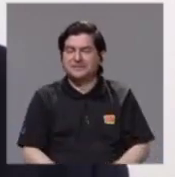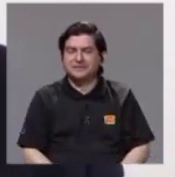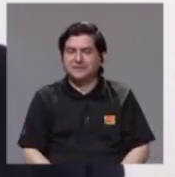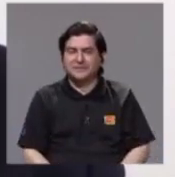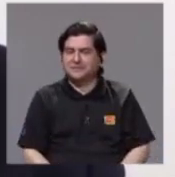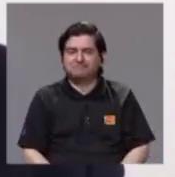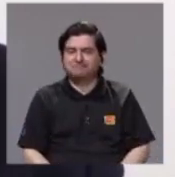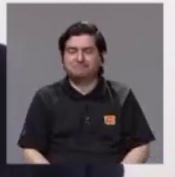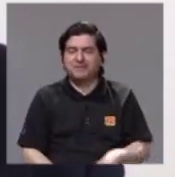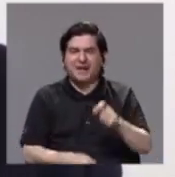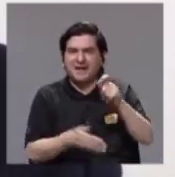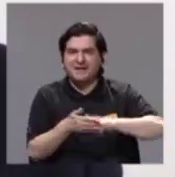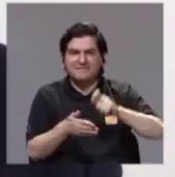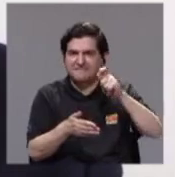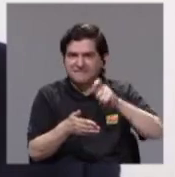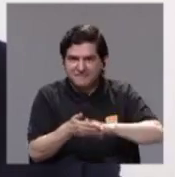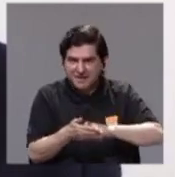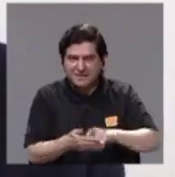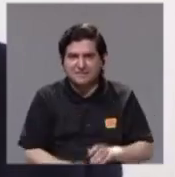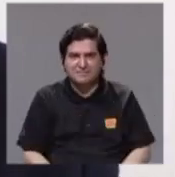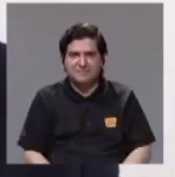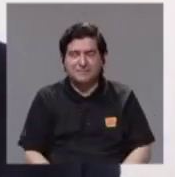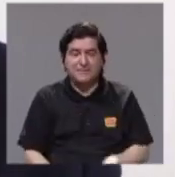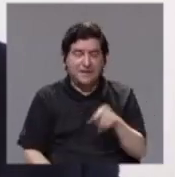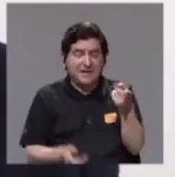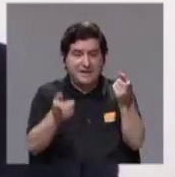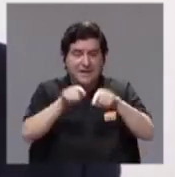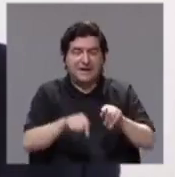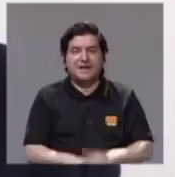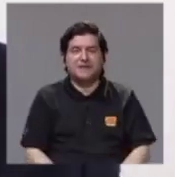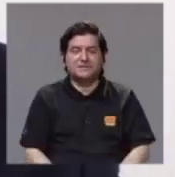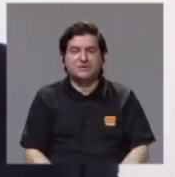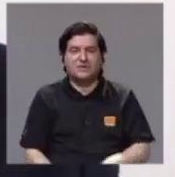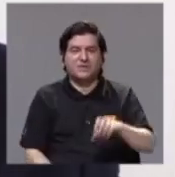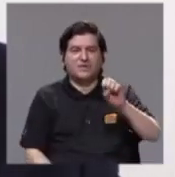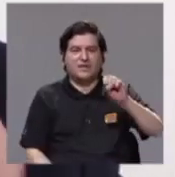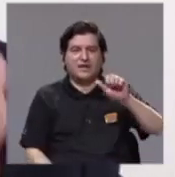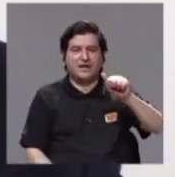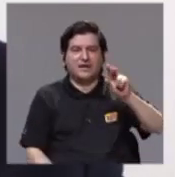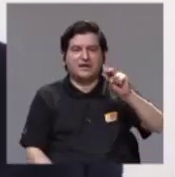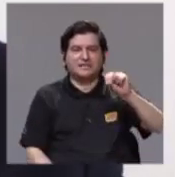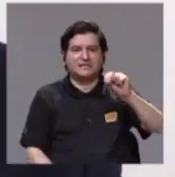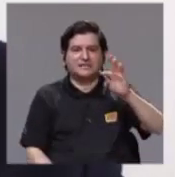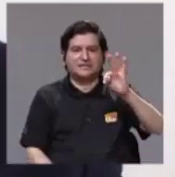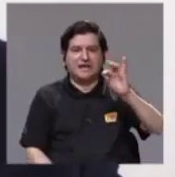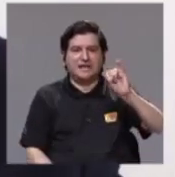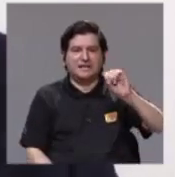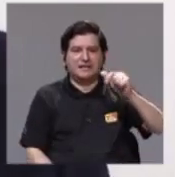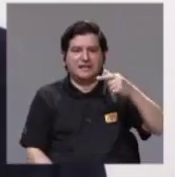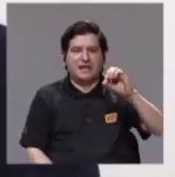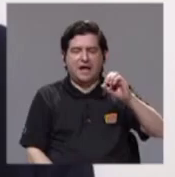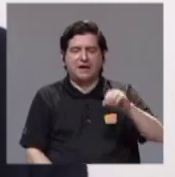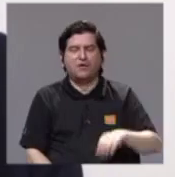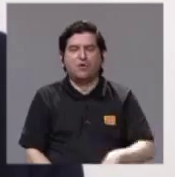que firma, cuando es concejal en Santiago de Guatemala, firma